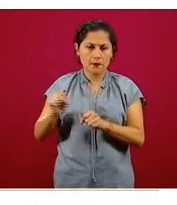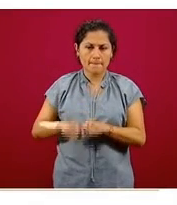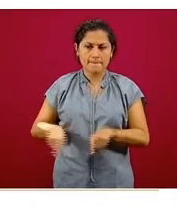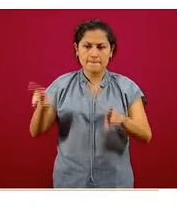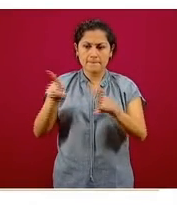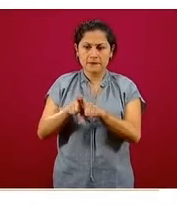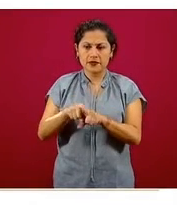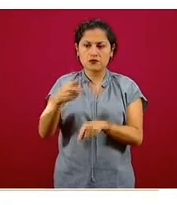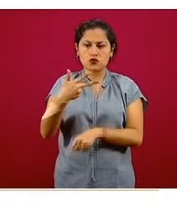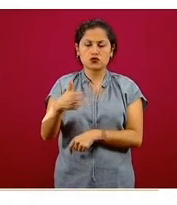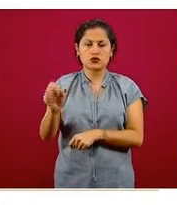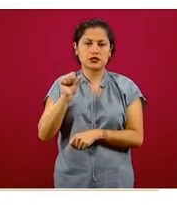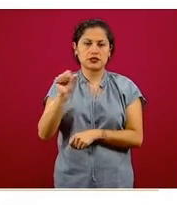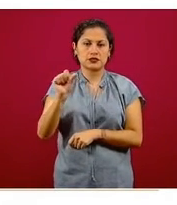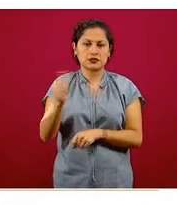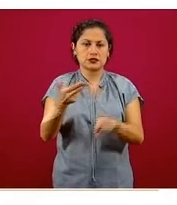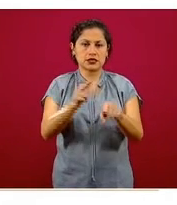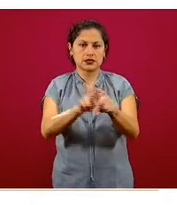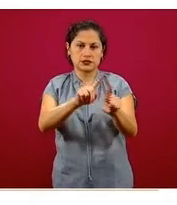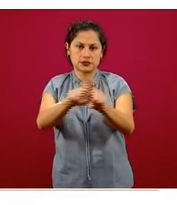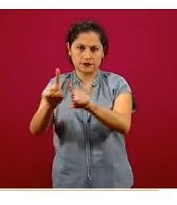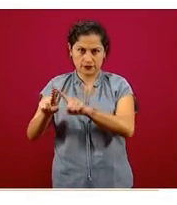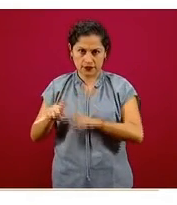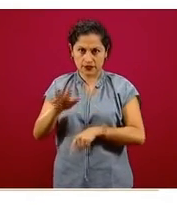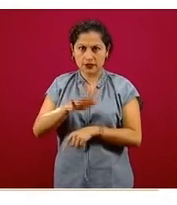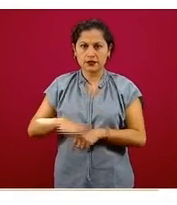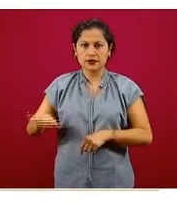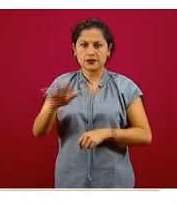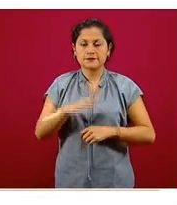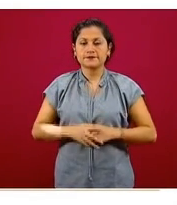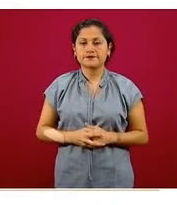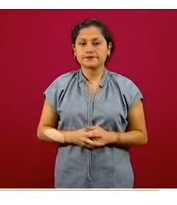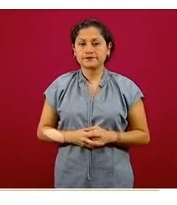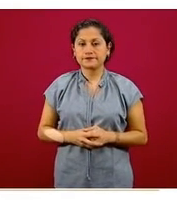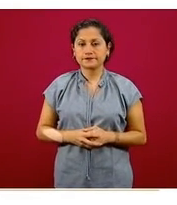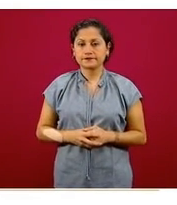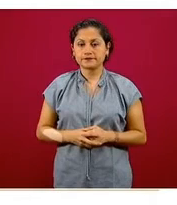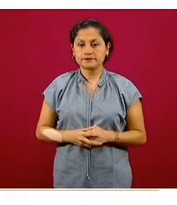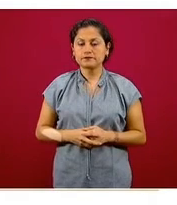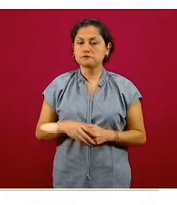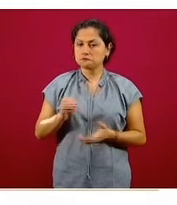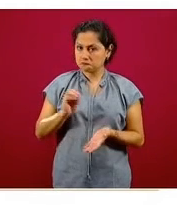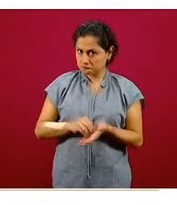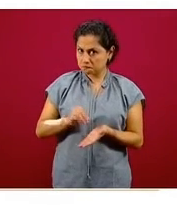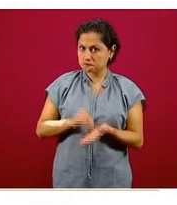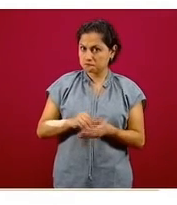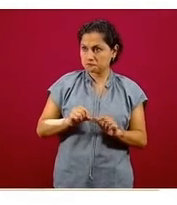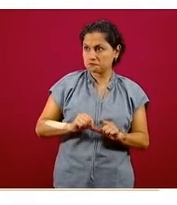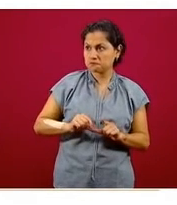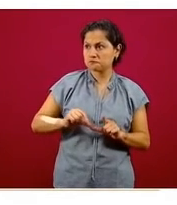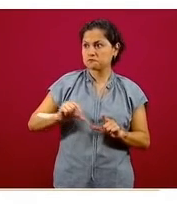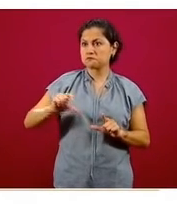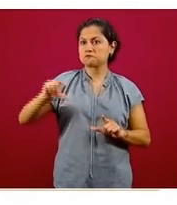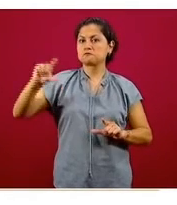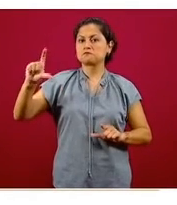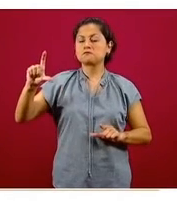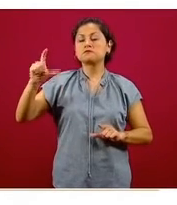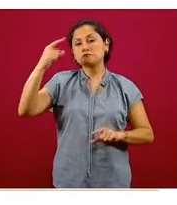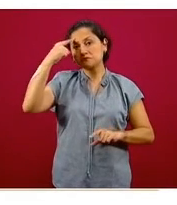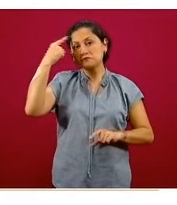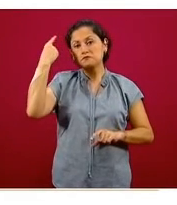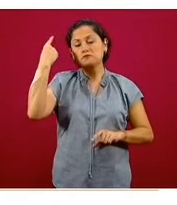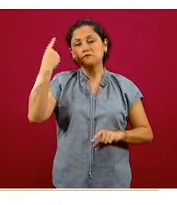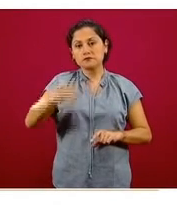están registradas, manteniendo aún esta tendencia ascendente en función de contar con los